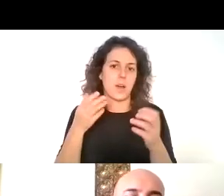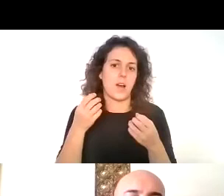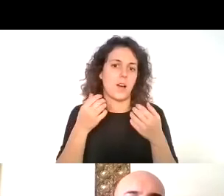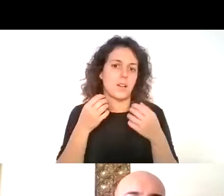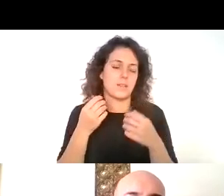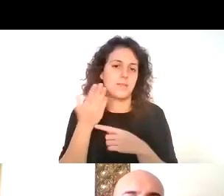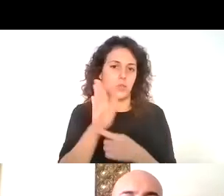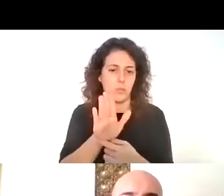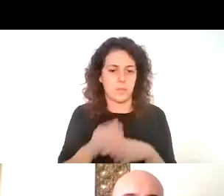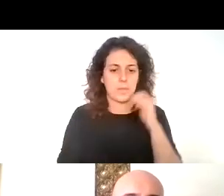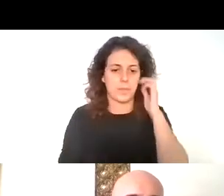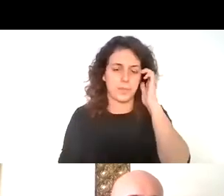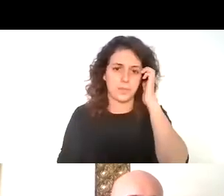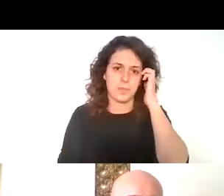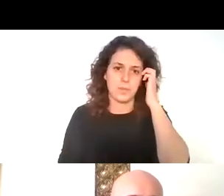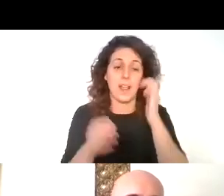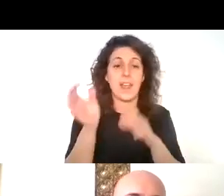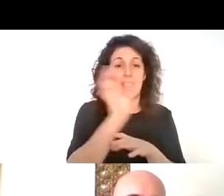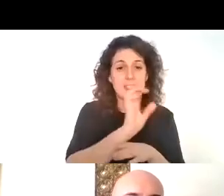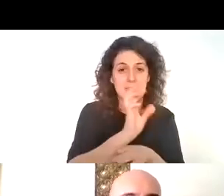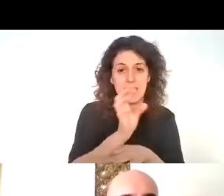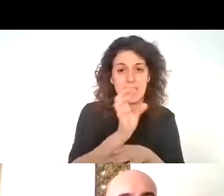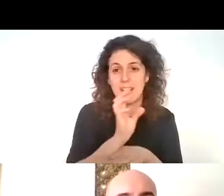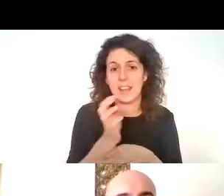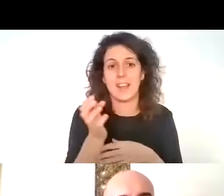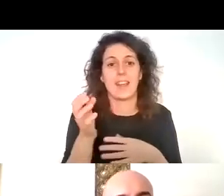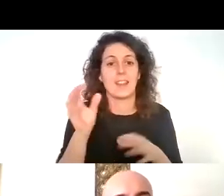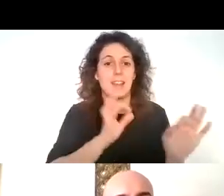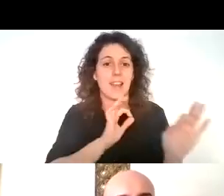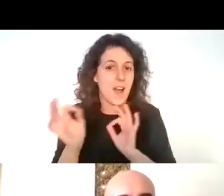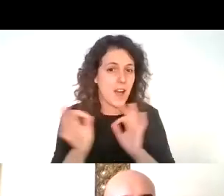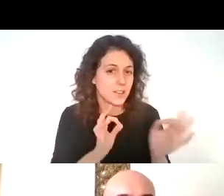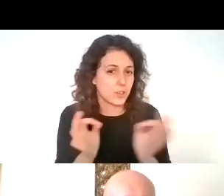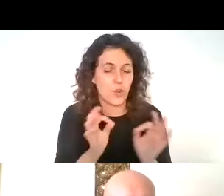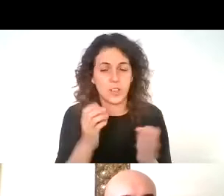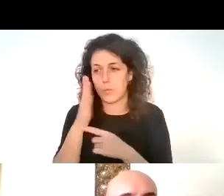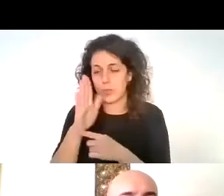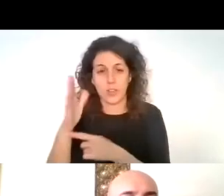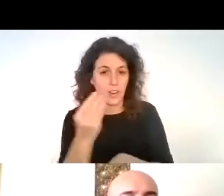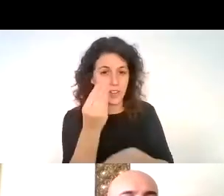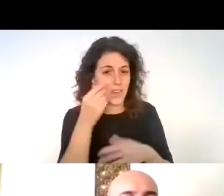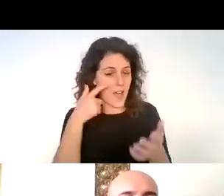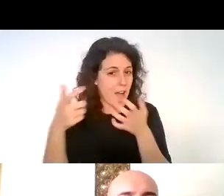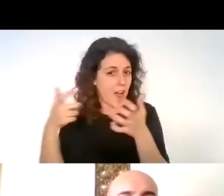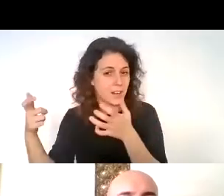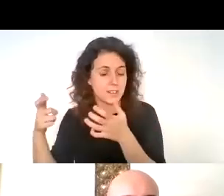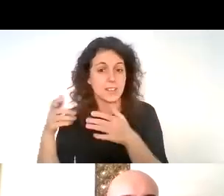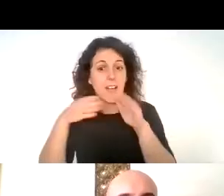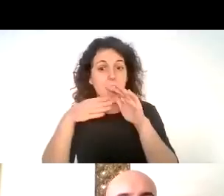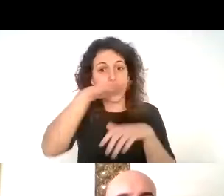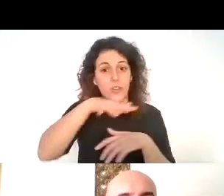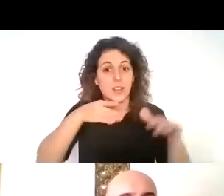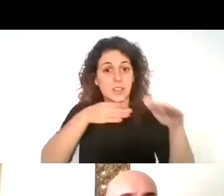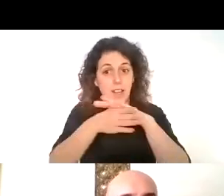la Mostra de Teatro, la Alfaz en Jazz, Mozartmanía o infinidad de exposiciones de arte siempre en espacios accesibles son